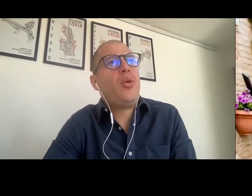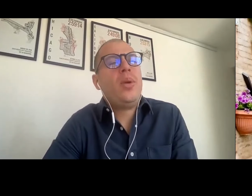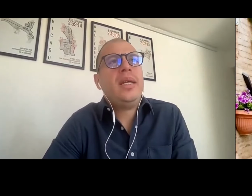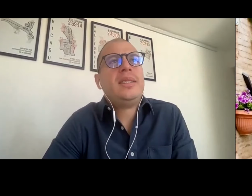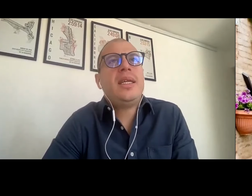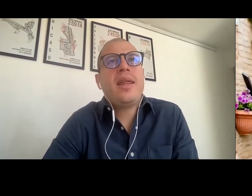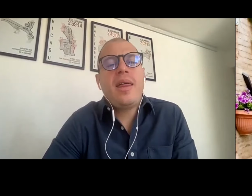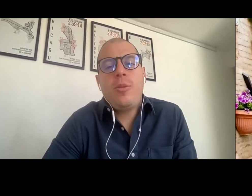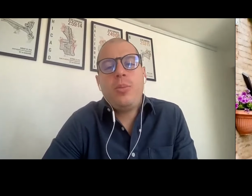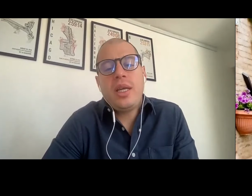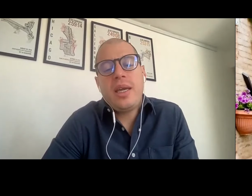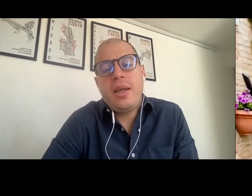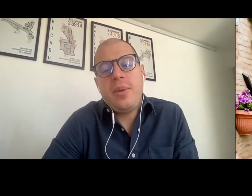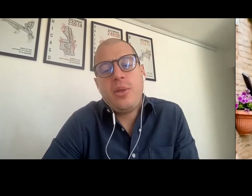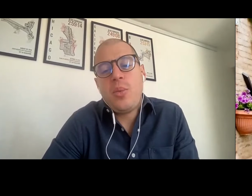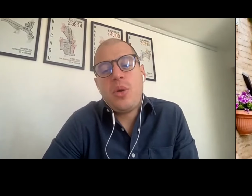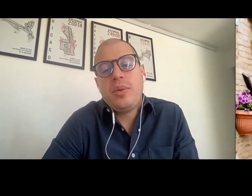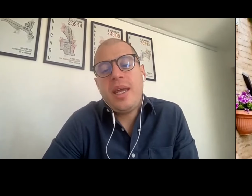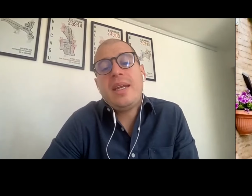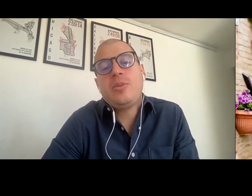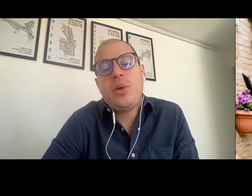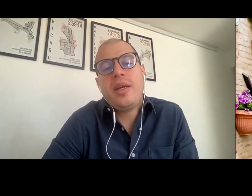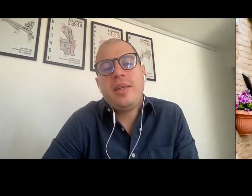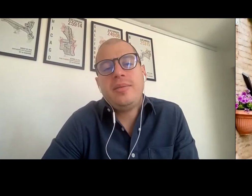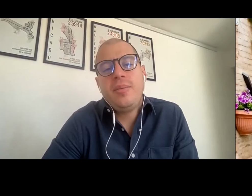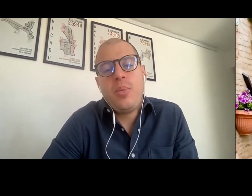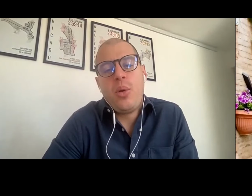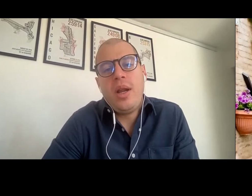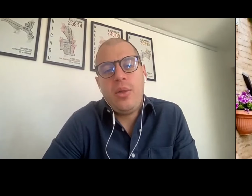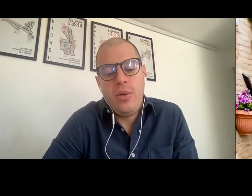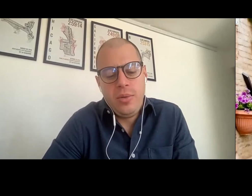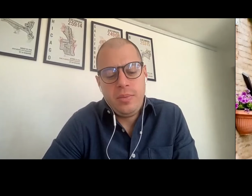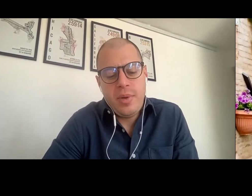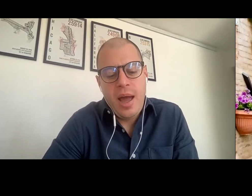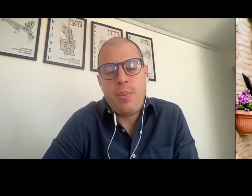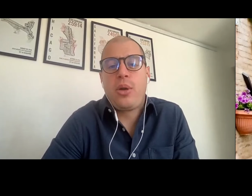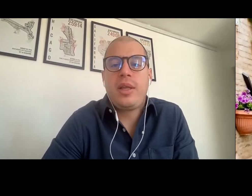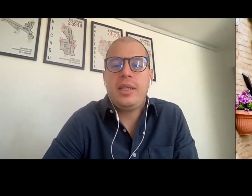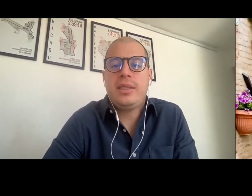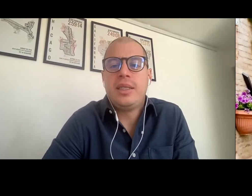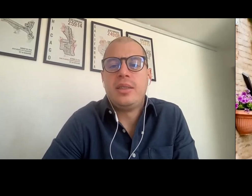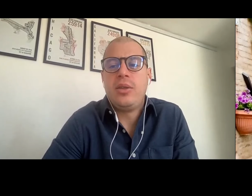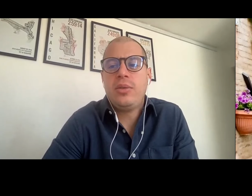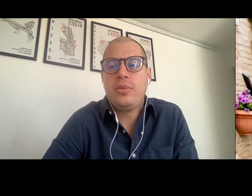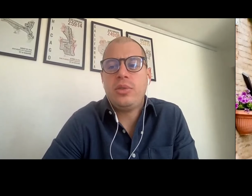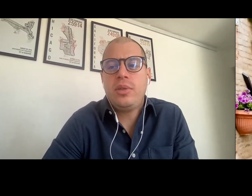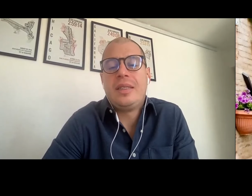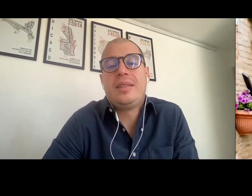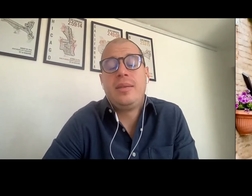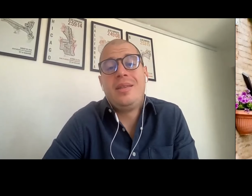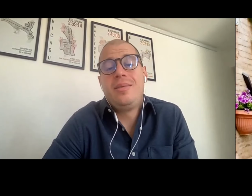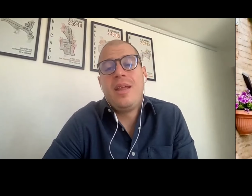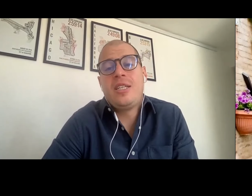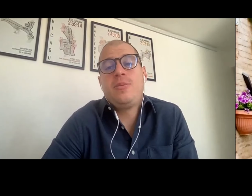de publicidad, pues hay que ir viendo cómo quiénes pueden, por un lado, aportar ese sentido, ¿no?